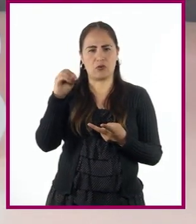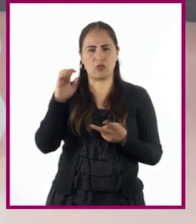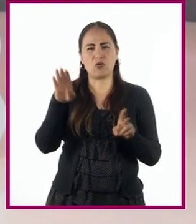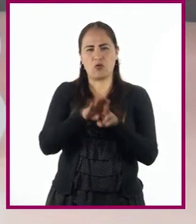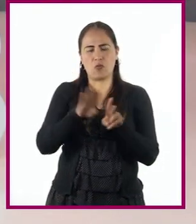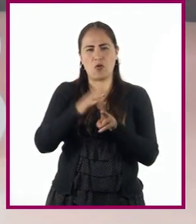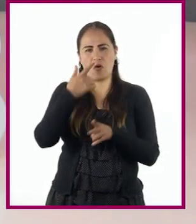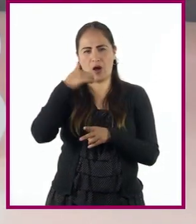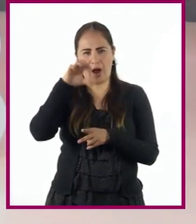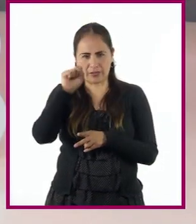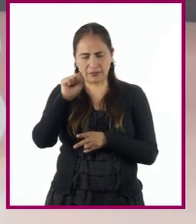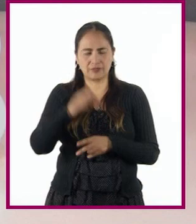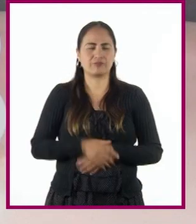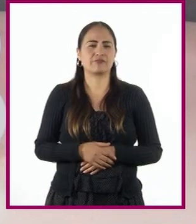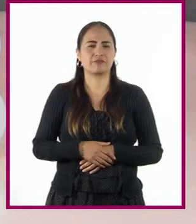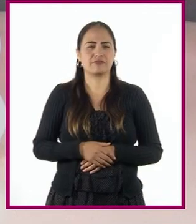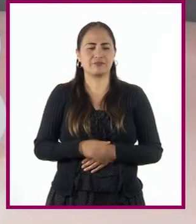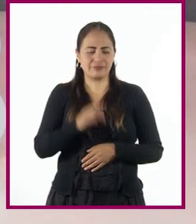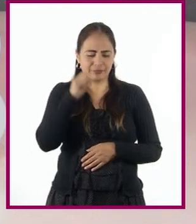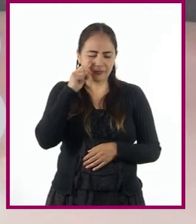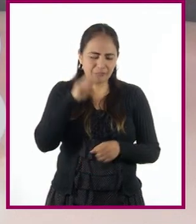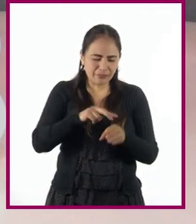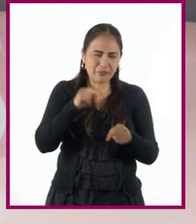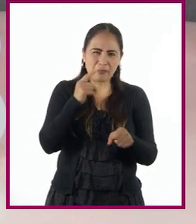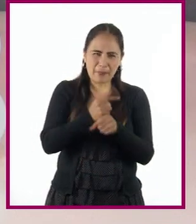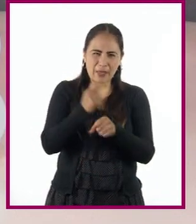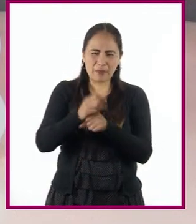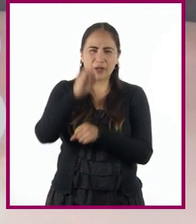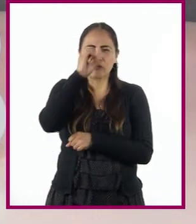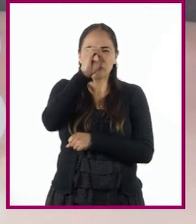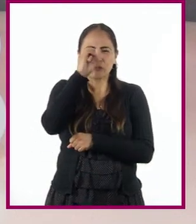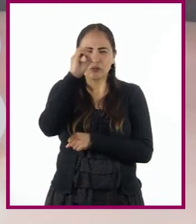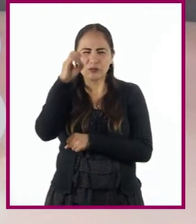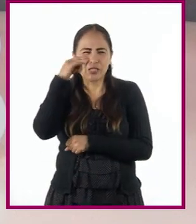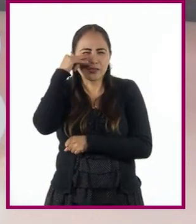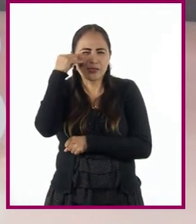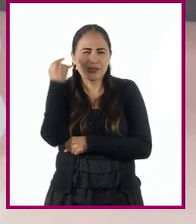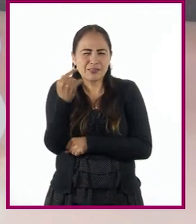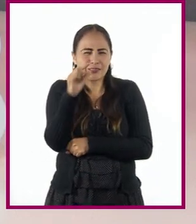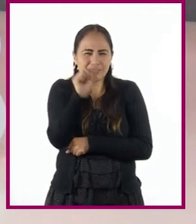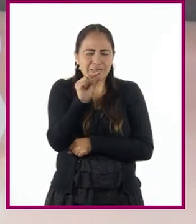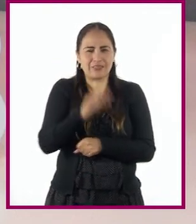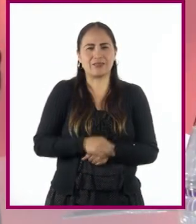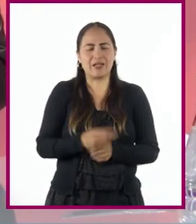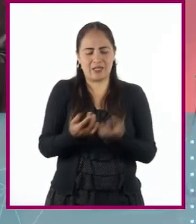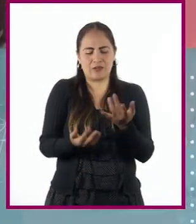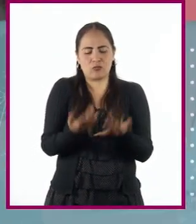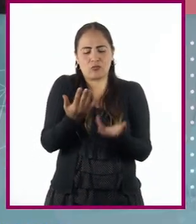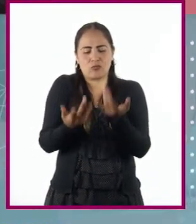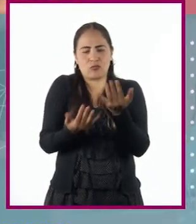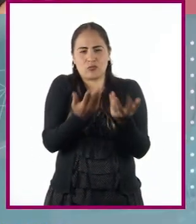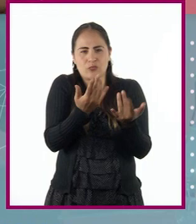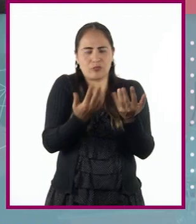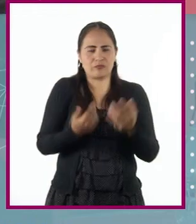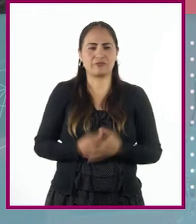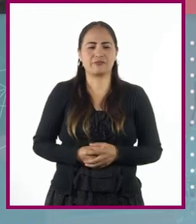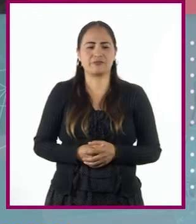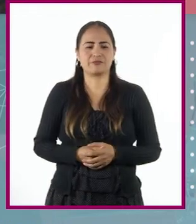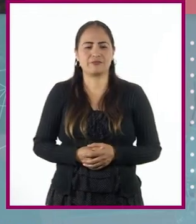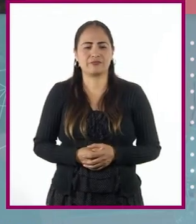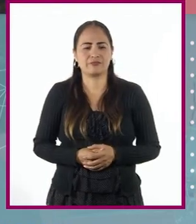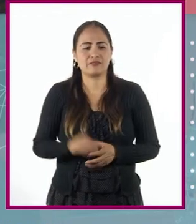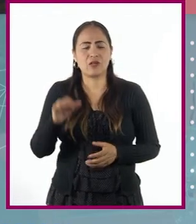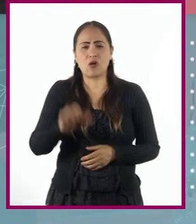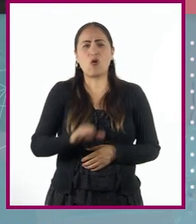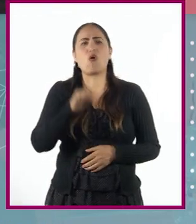gas, dando lugar a las burbujas que percibimos. Por ello la consideramos como una reacción de efervescencia. ¿En qué otros aspectos